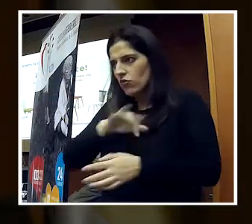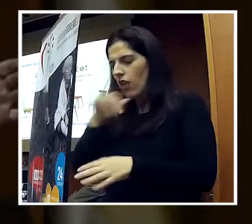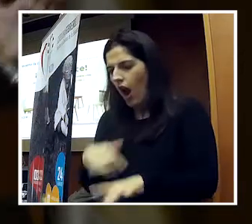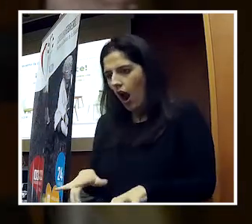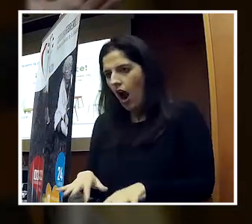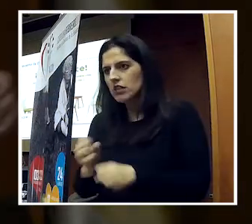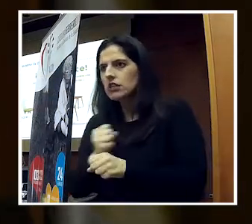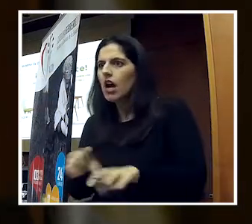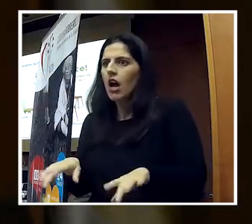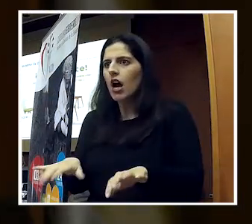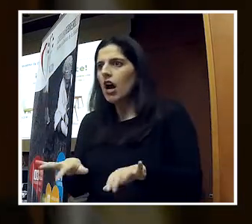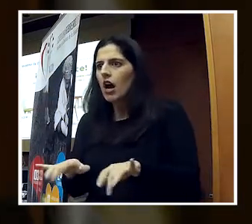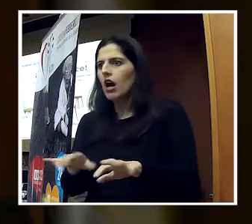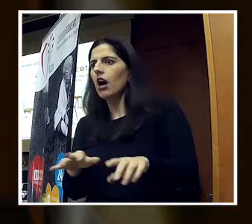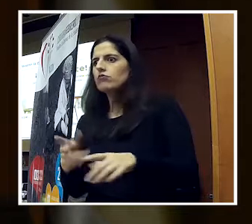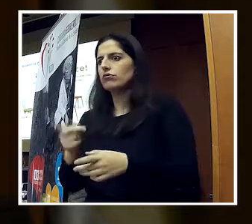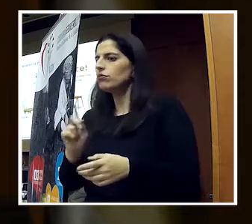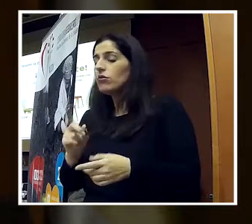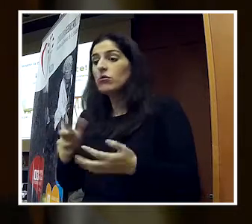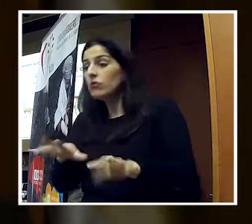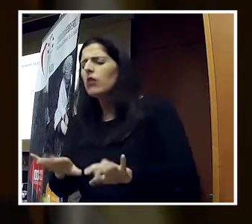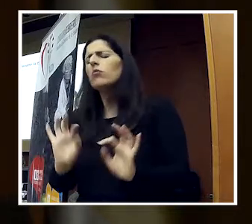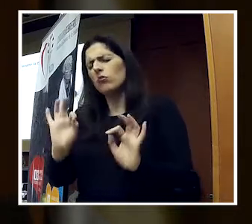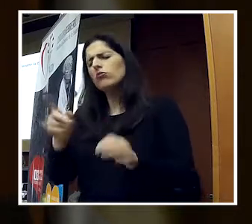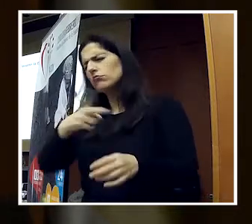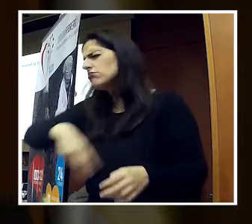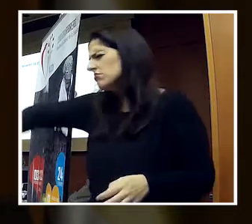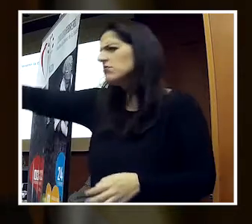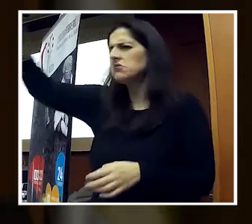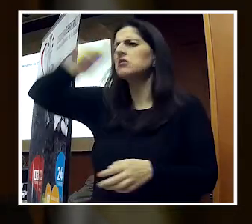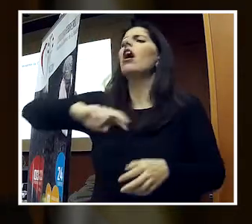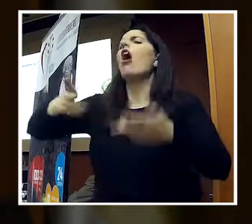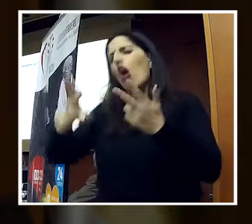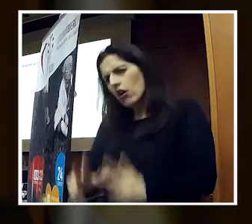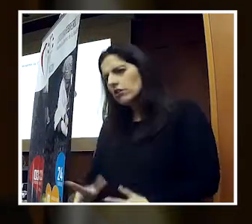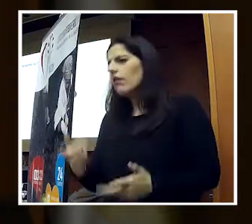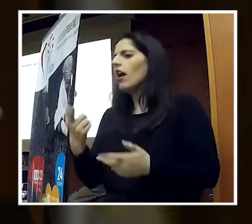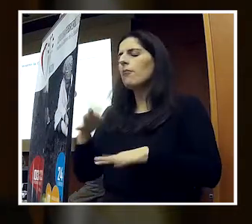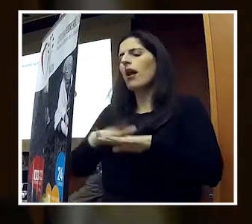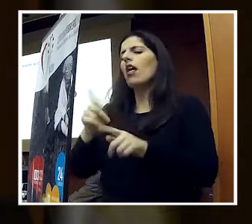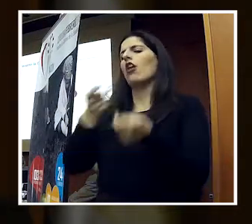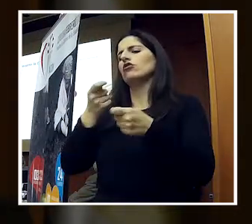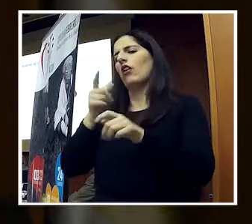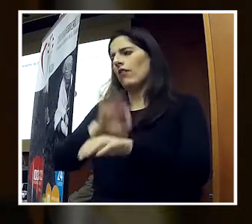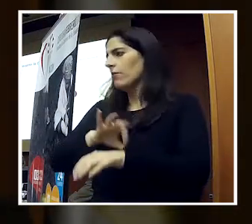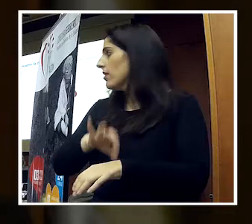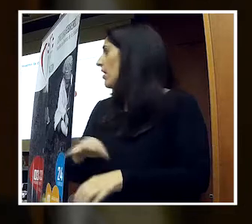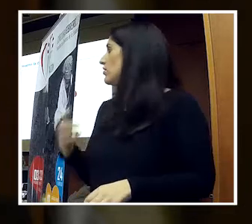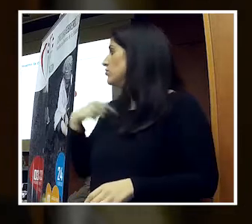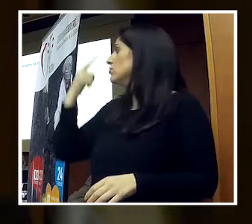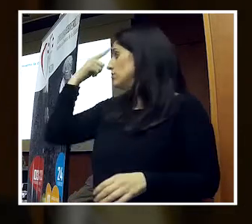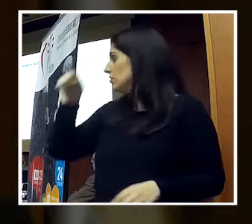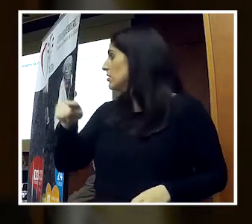y se ha demostrado con artículos como este que hay que hacerlo cada ciertos minutos para prevenirla. Y como sé que hay compañeros